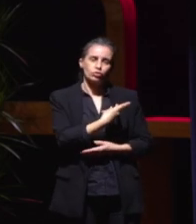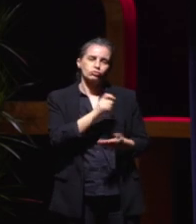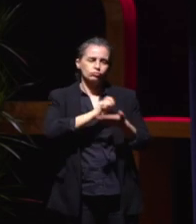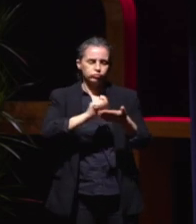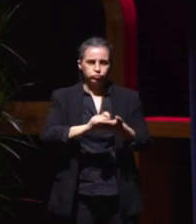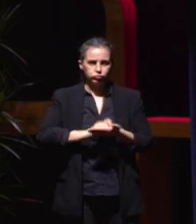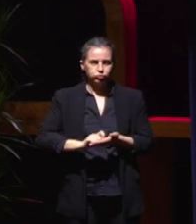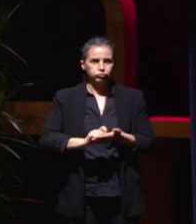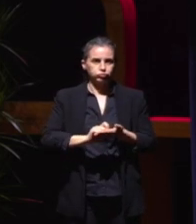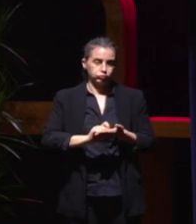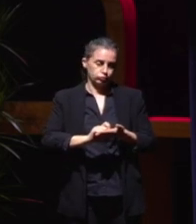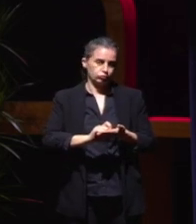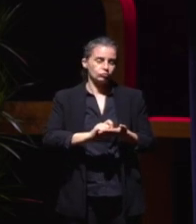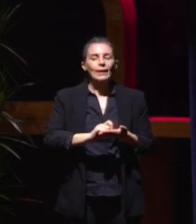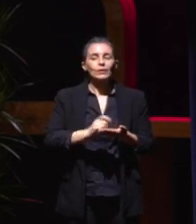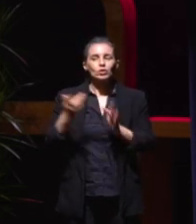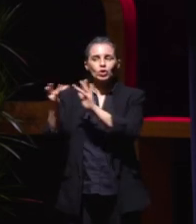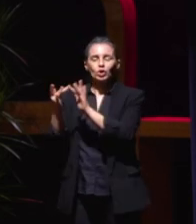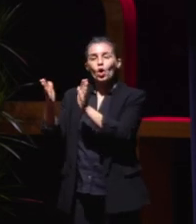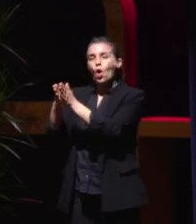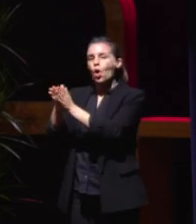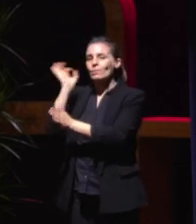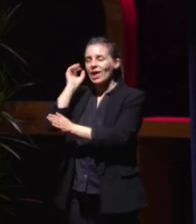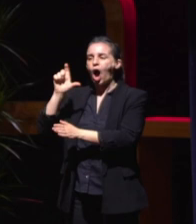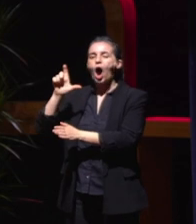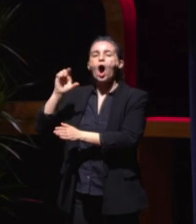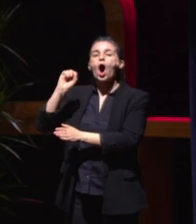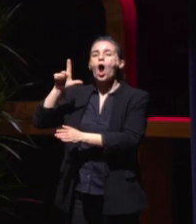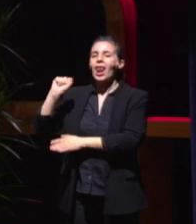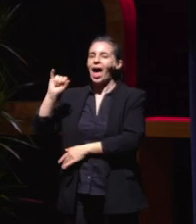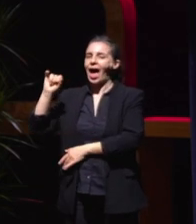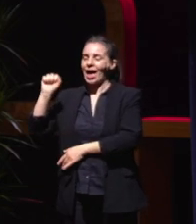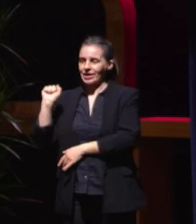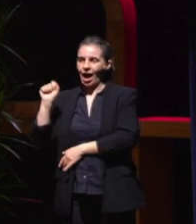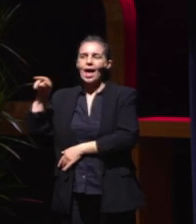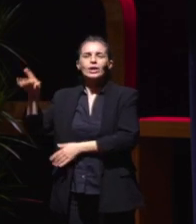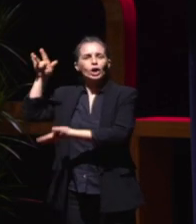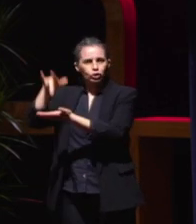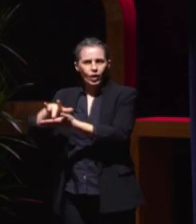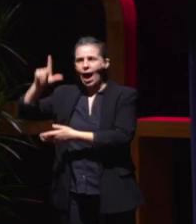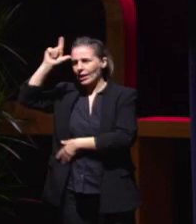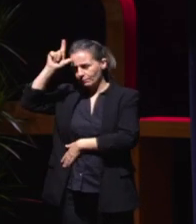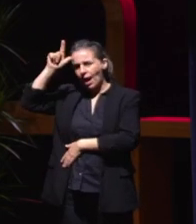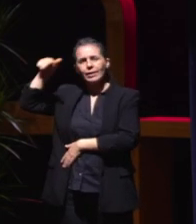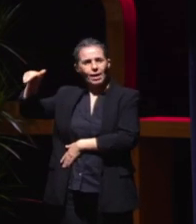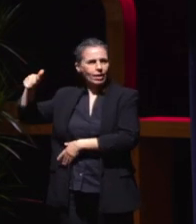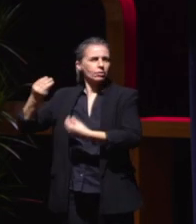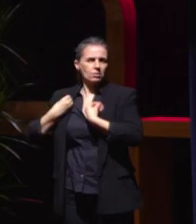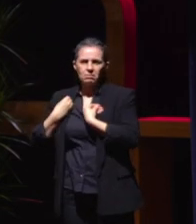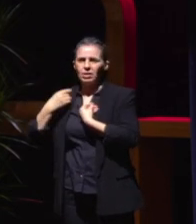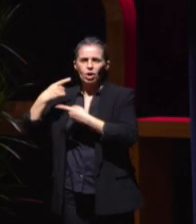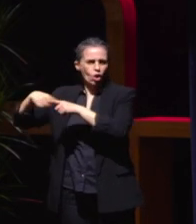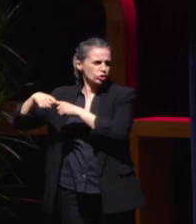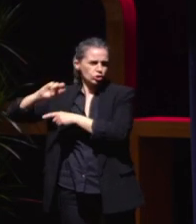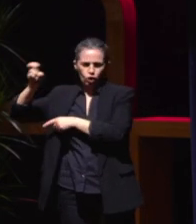con una compañera olaya hueso que había estado en haciendo economía que ya estaba en Alemania en otras cosas con más